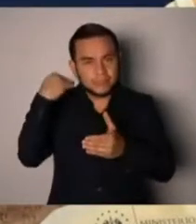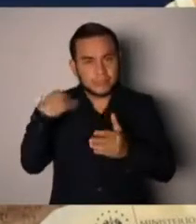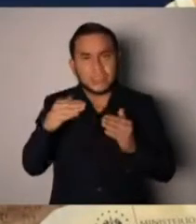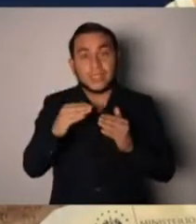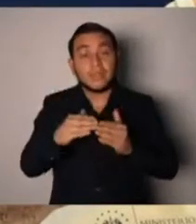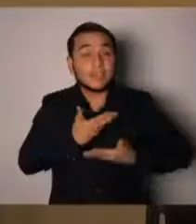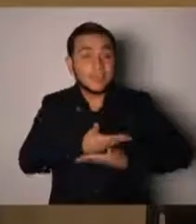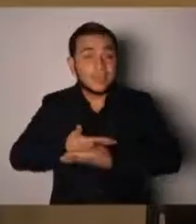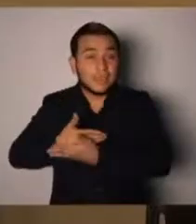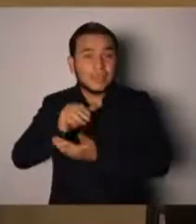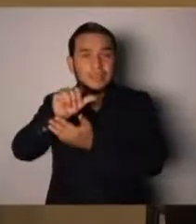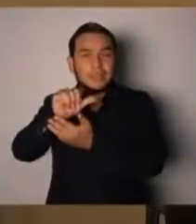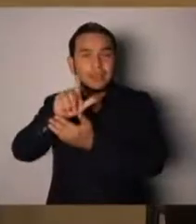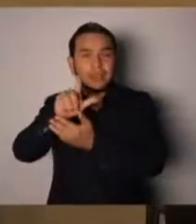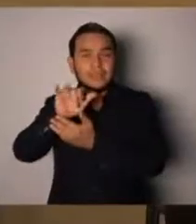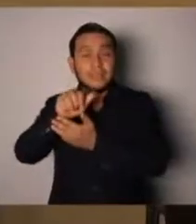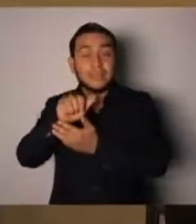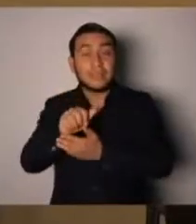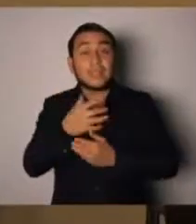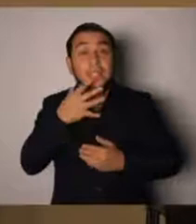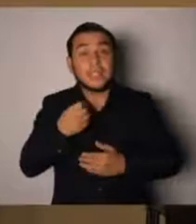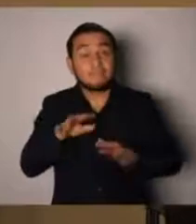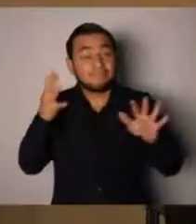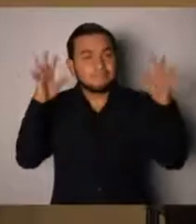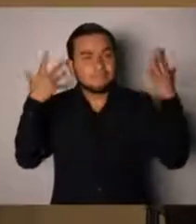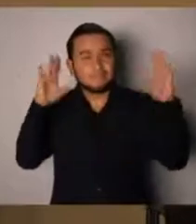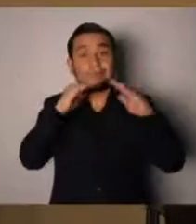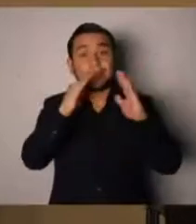la habilita hasta su casa